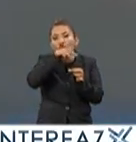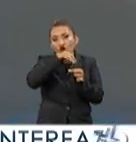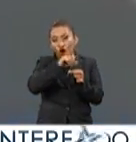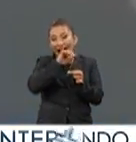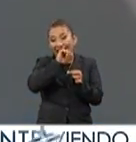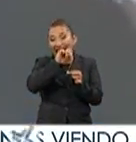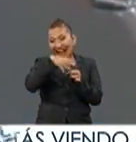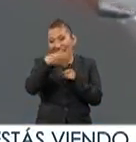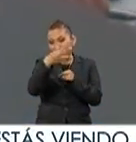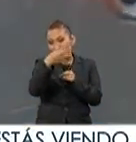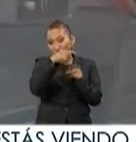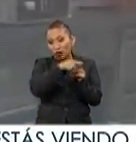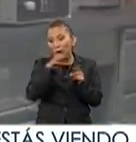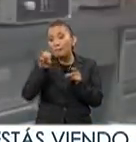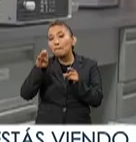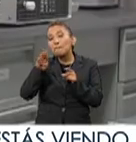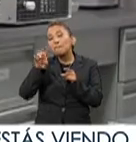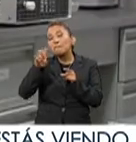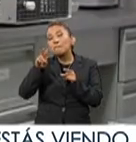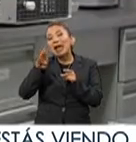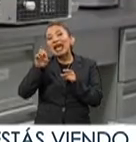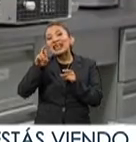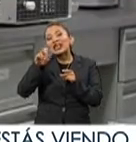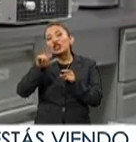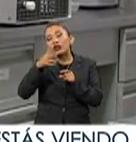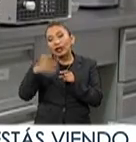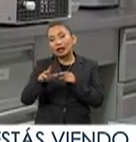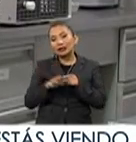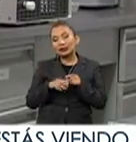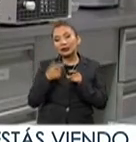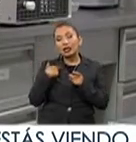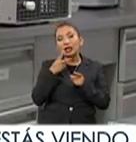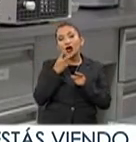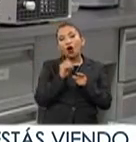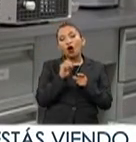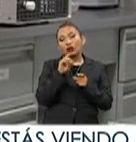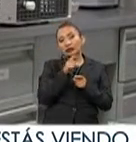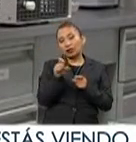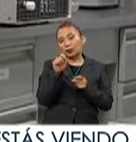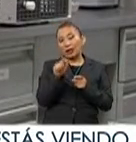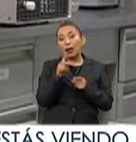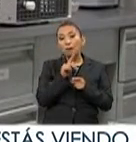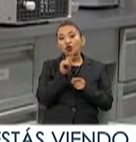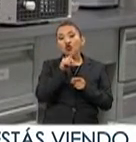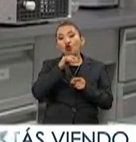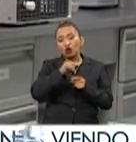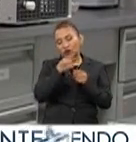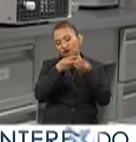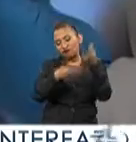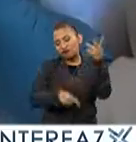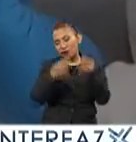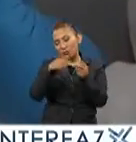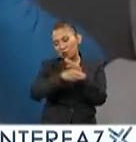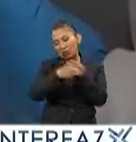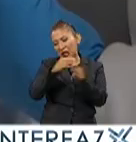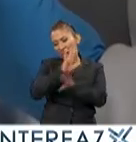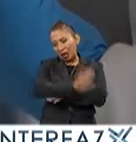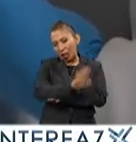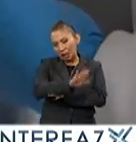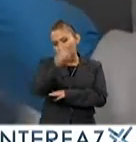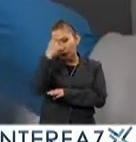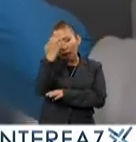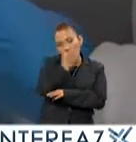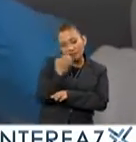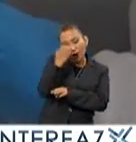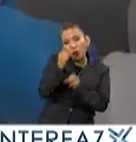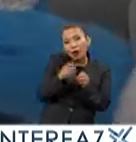como el carbono 14, como el berilio 10, aluminio 26, yodo 129 y plutonio, entre otros. Su